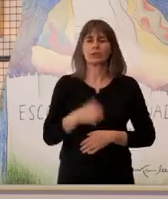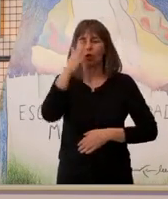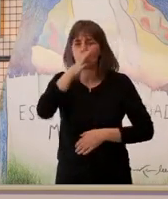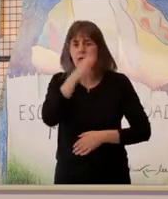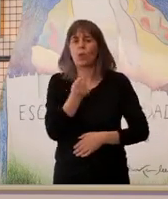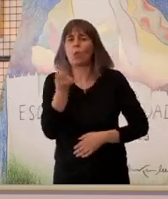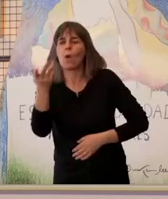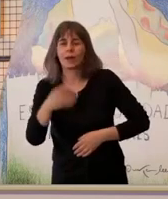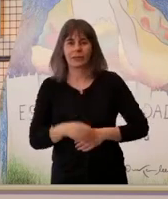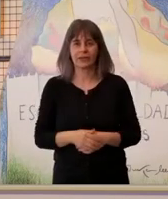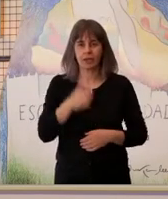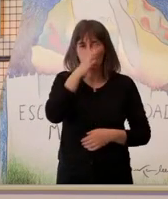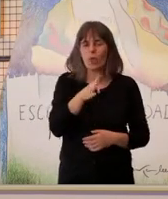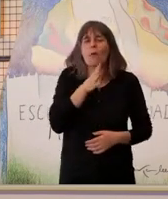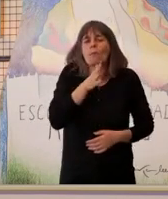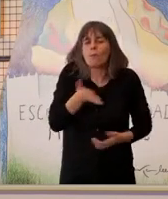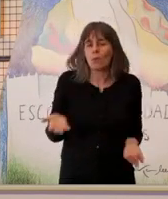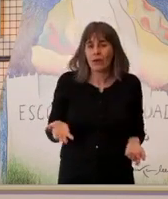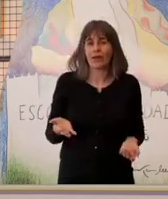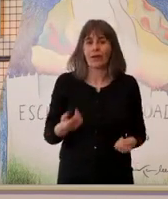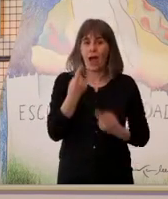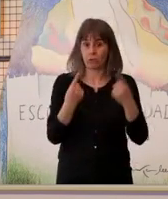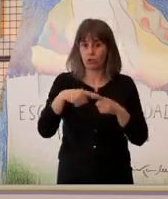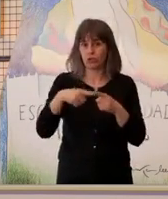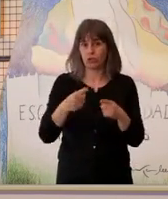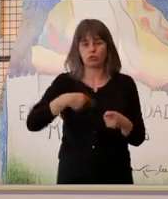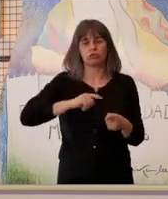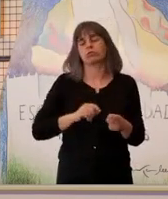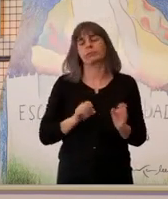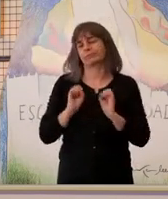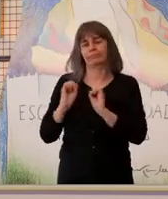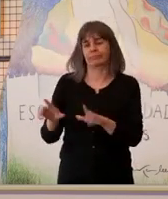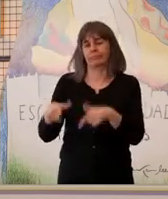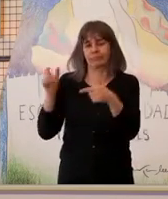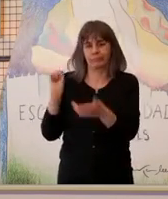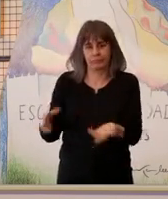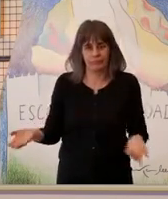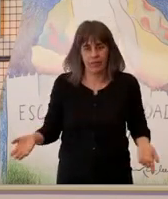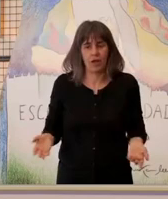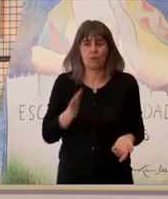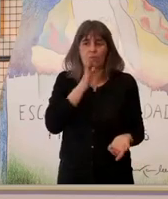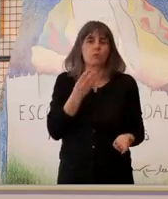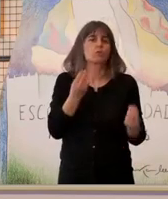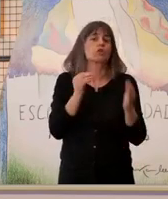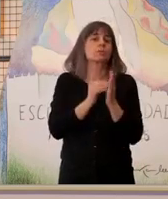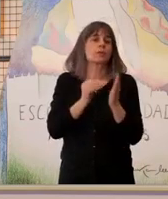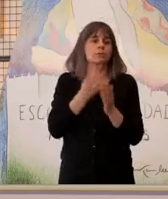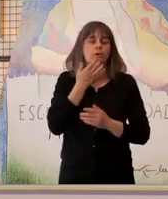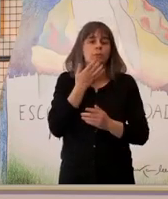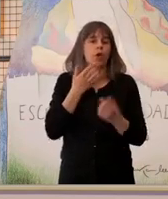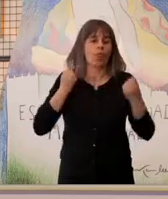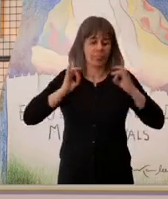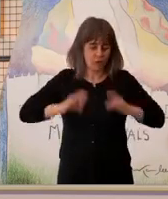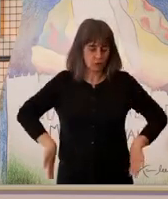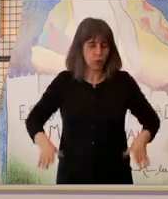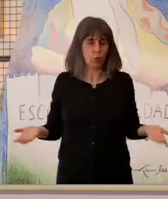habían denunciado tenéis algunas cosas las desechábamos porque claro por ejemplo salían muchas cosas que eran los desnudos